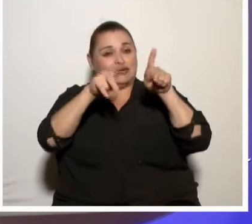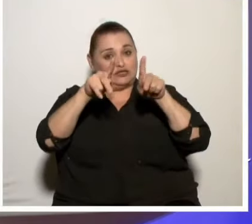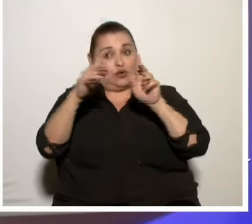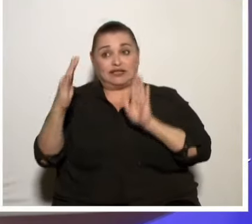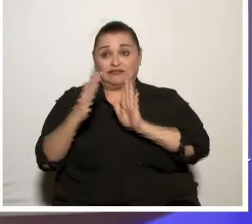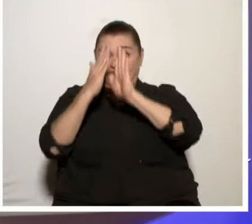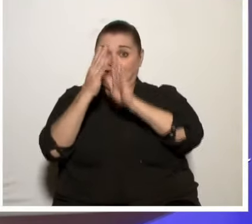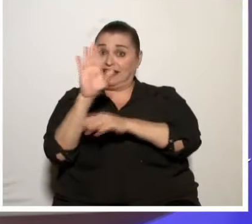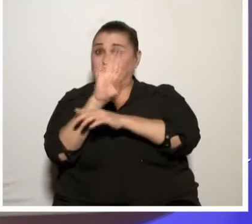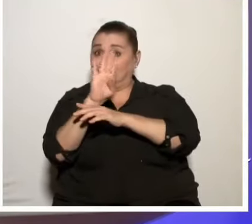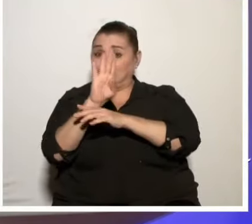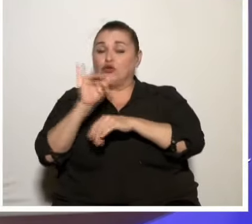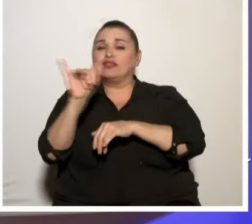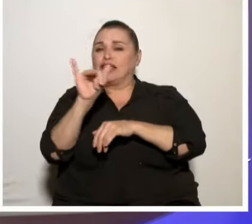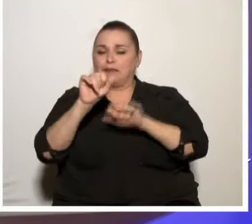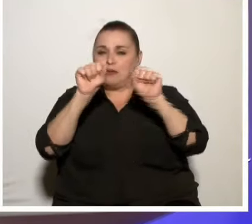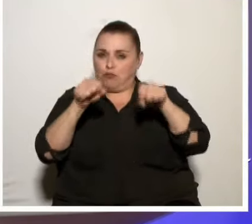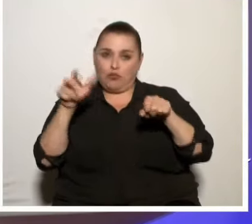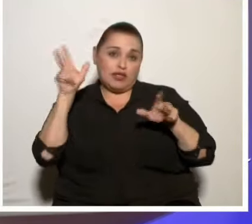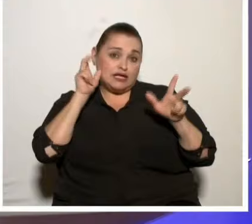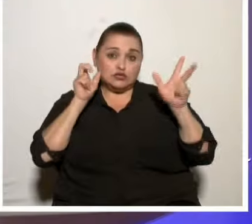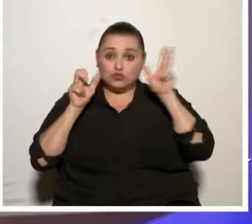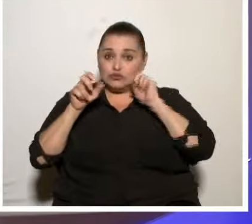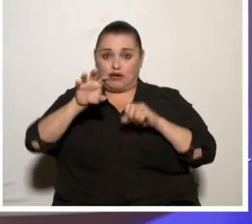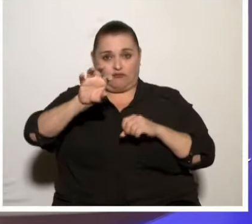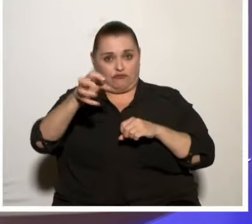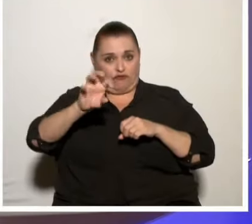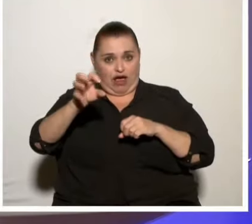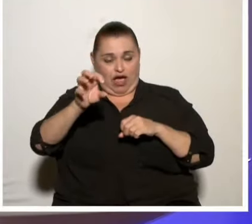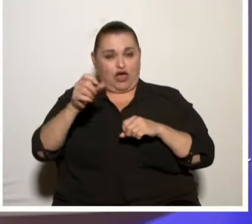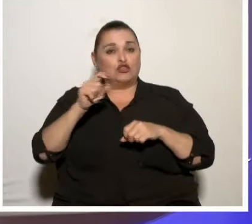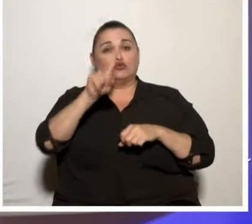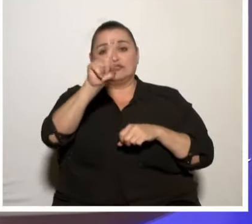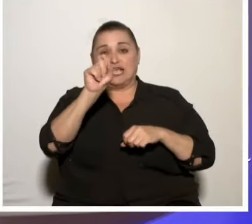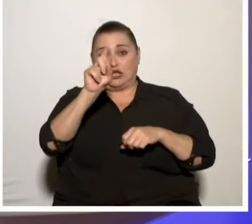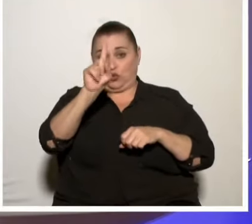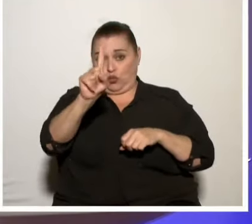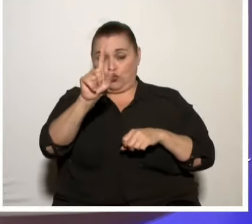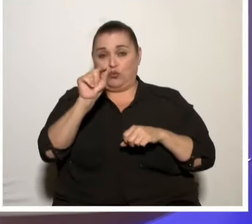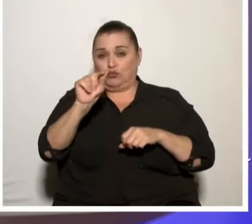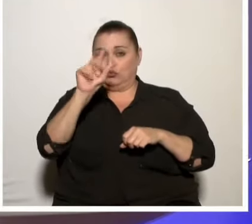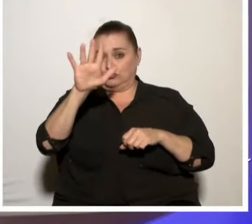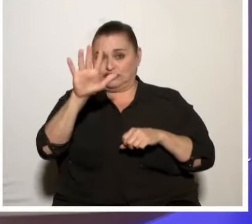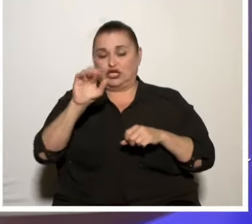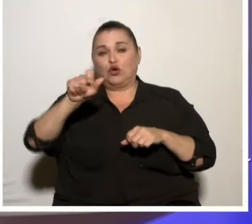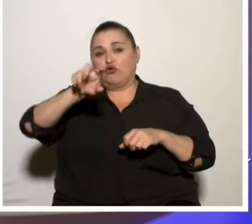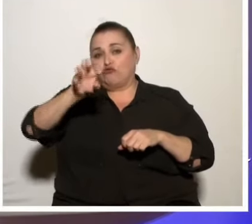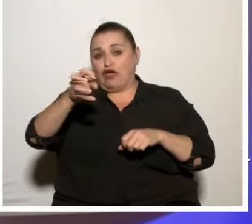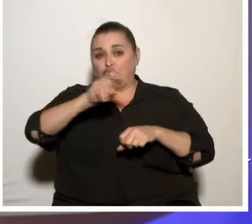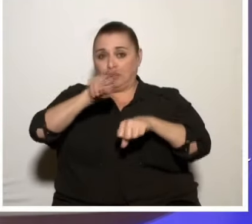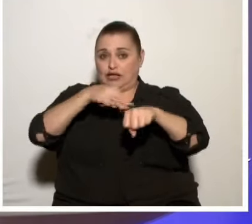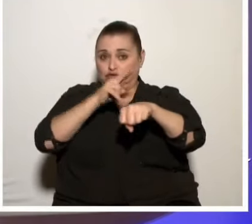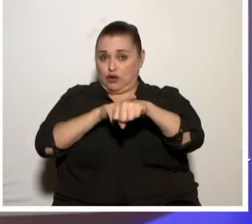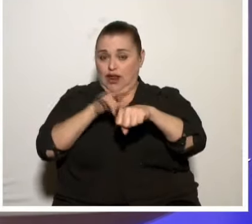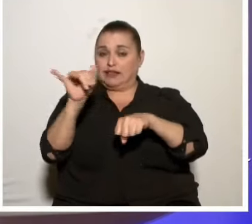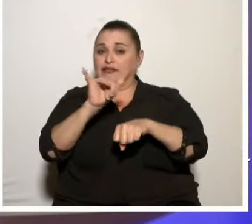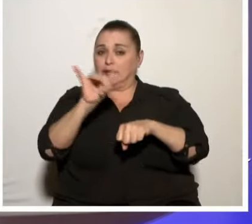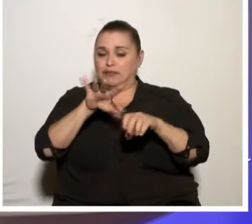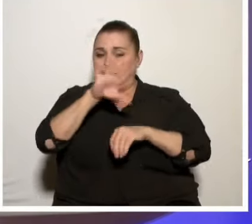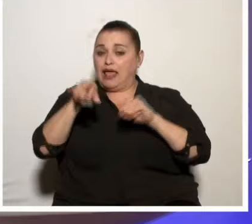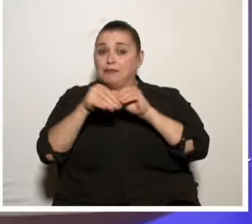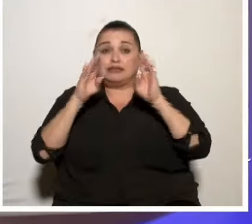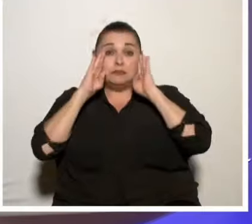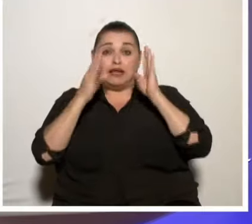frente a un televisor también lo pueden escuchar en la radio, en la frecuencia 101.5 Radio Nacional, además de las